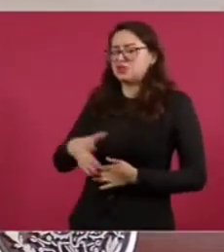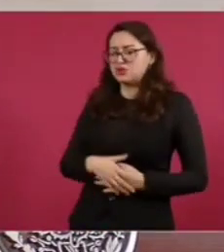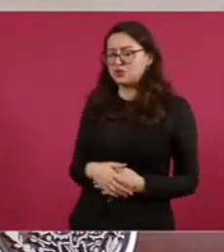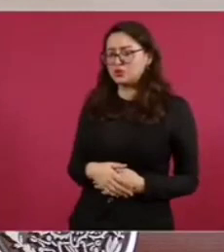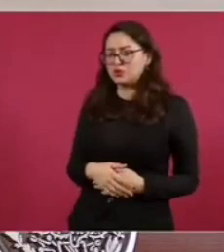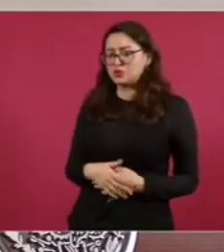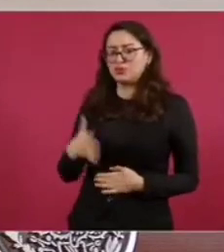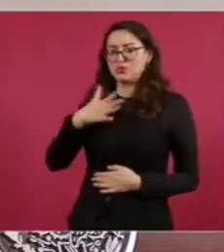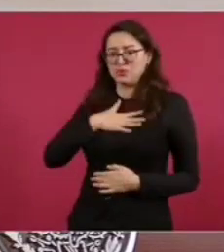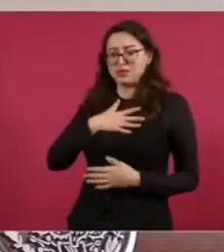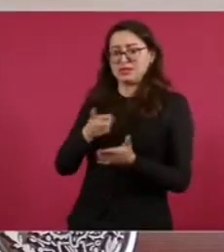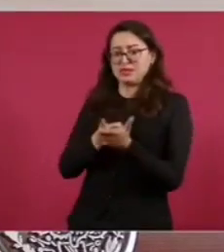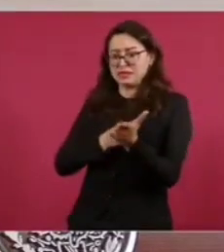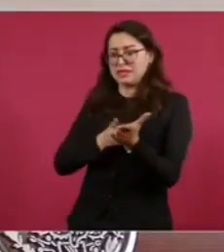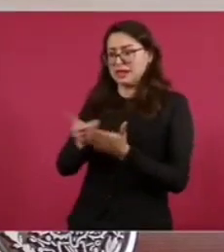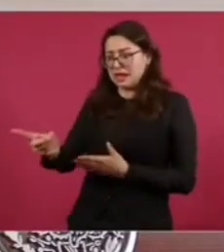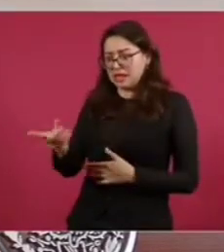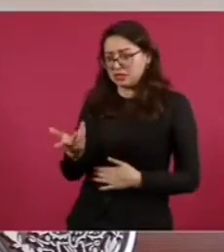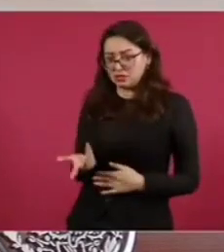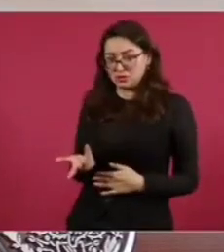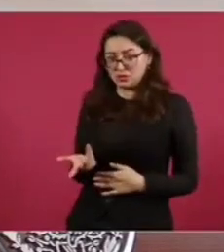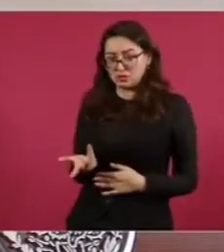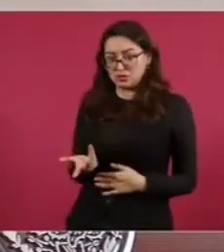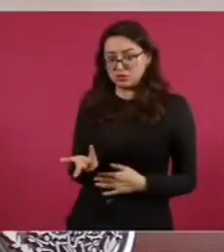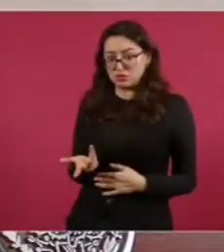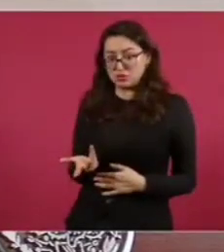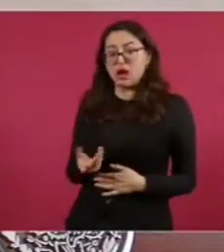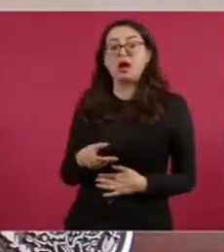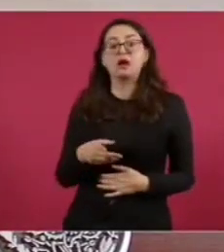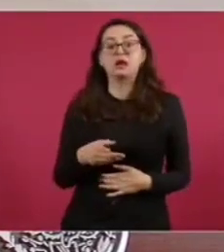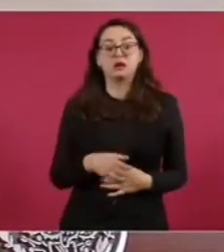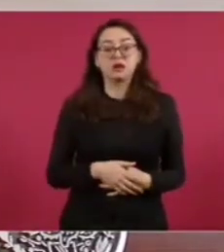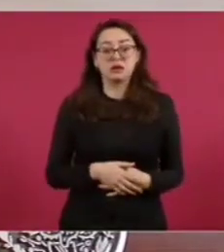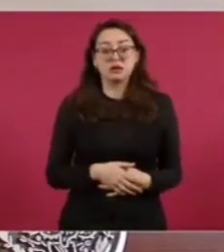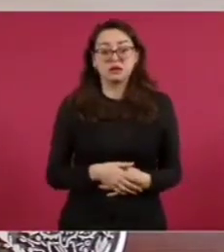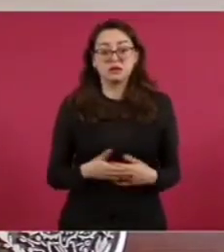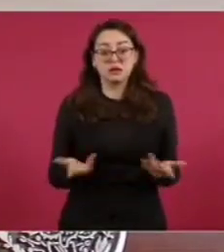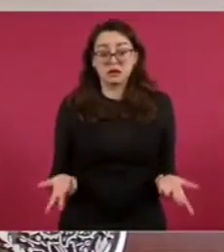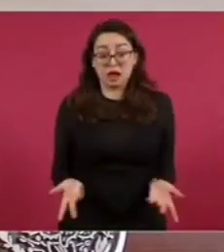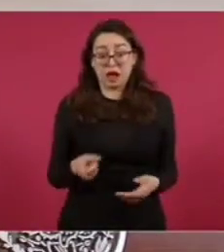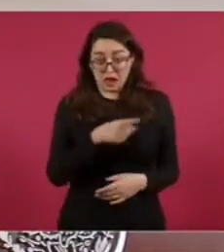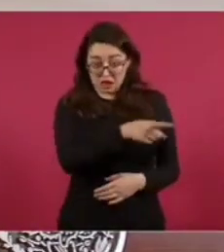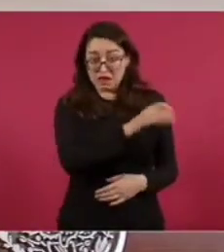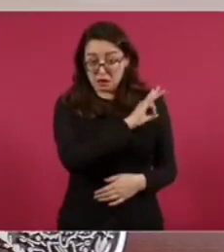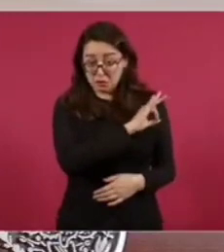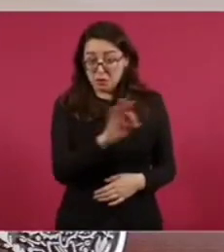Pero entonces vamos a dar a conocer su teléfono celular. ¿Sí? No. ¿Y el derecho a la calumnia?